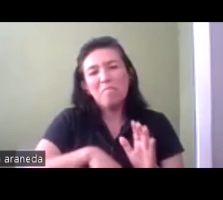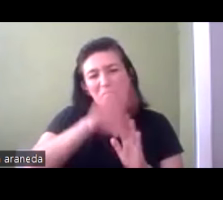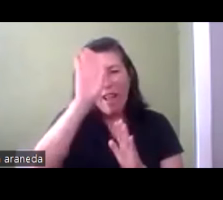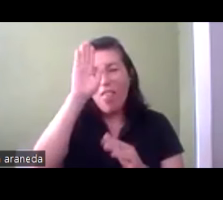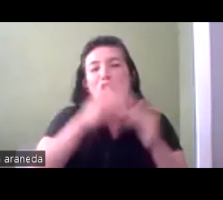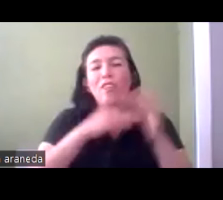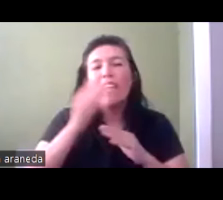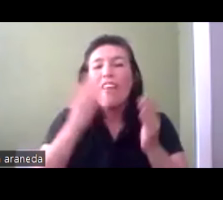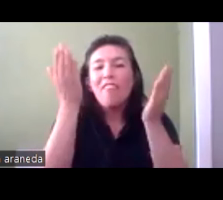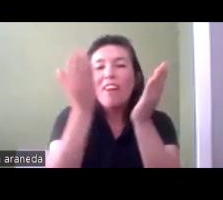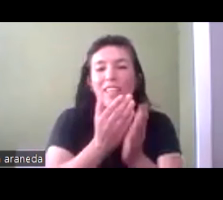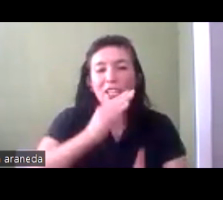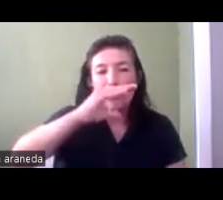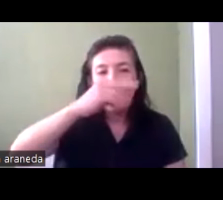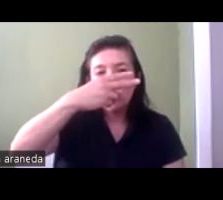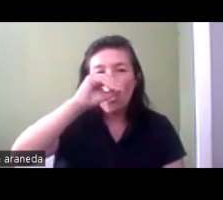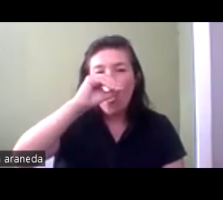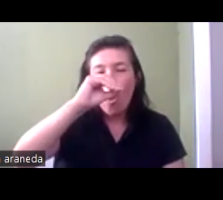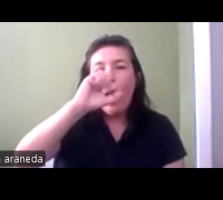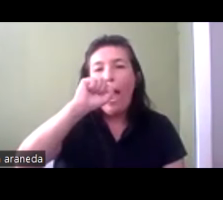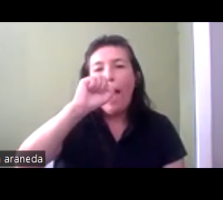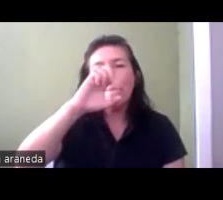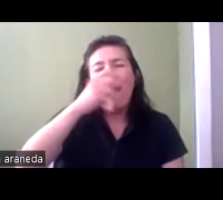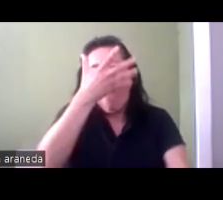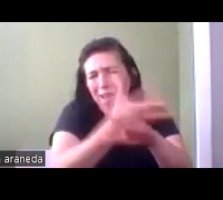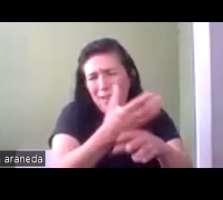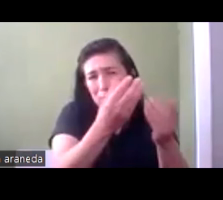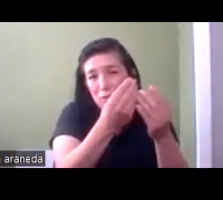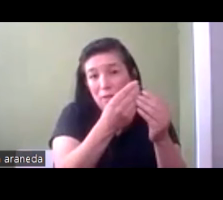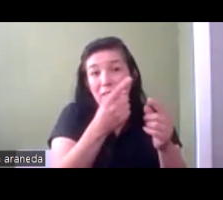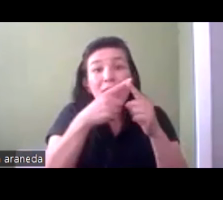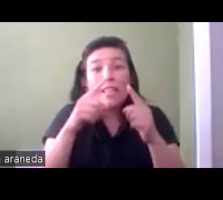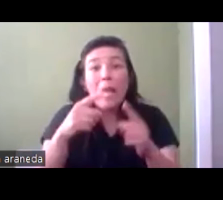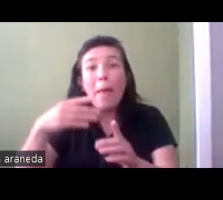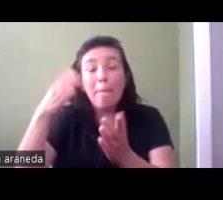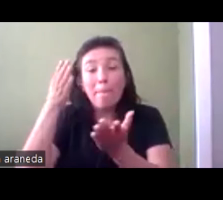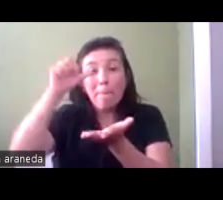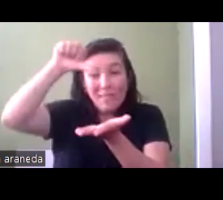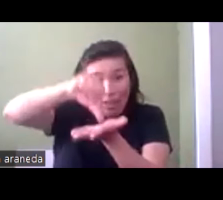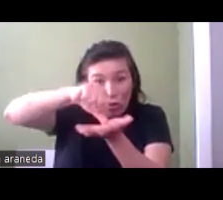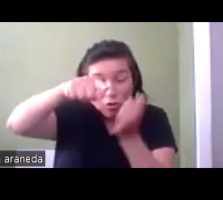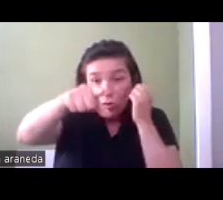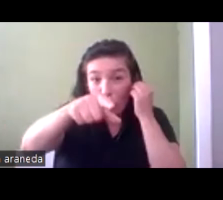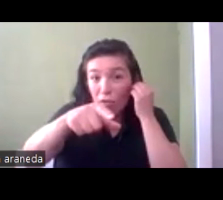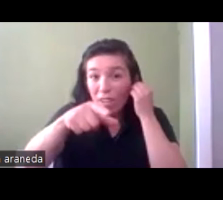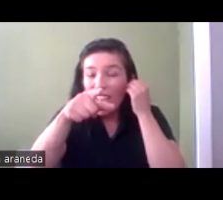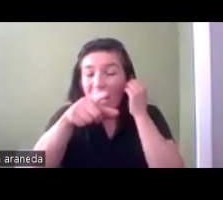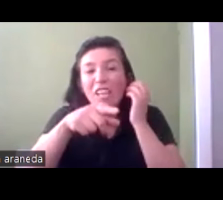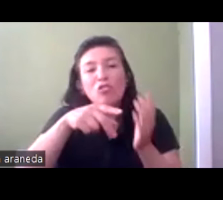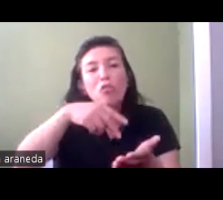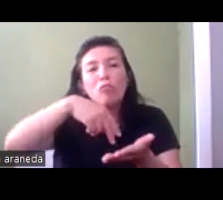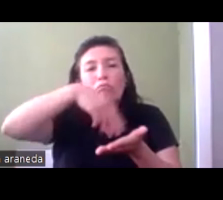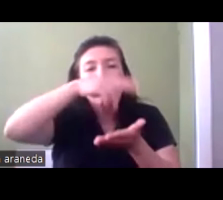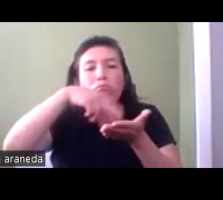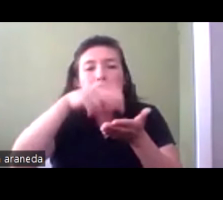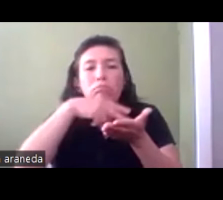Choapa, a diferencia, por ejemplo, de las vasijas que están justo al medio, los dos que están justo al medio, que tienen un patrón decorativo zigzag